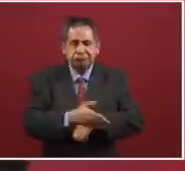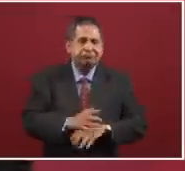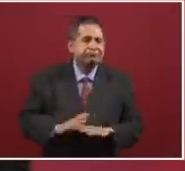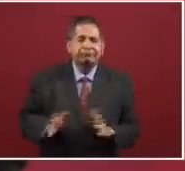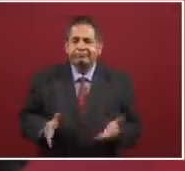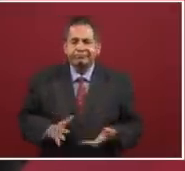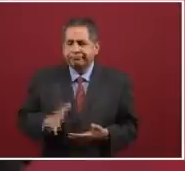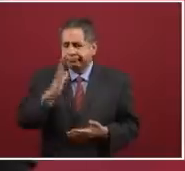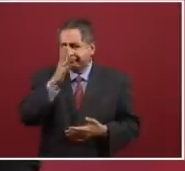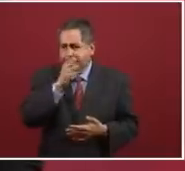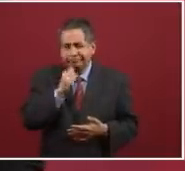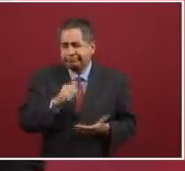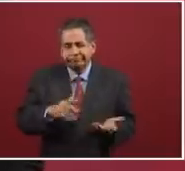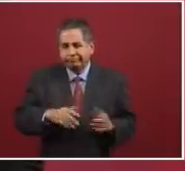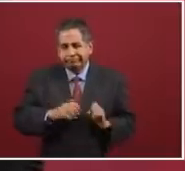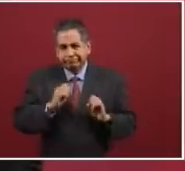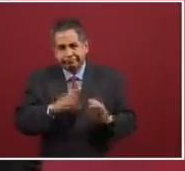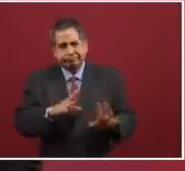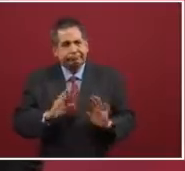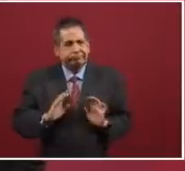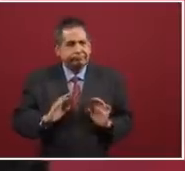yo voy a actuar